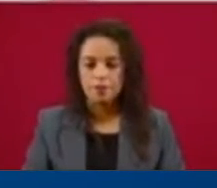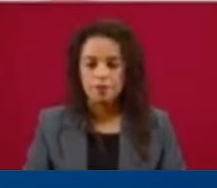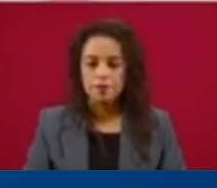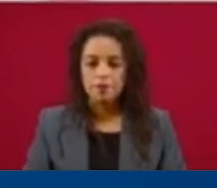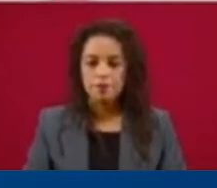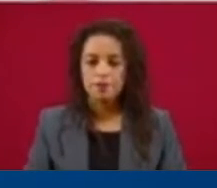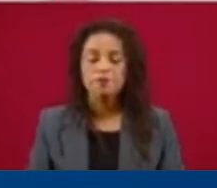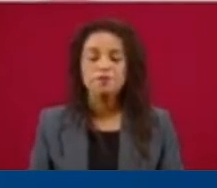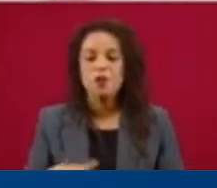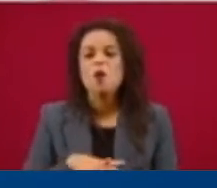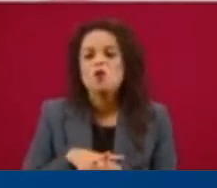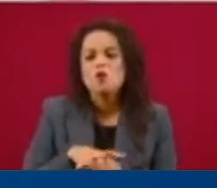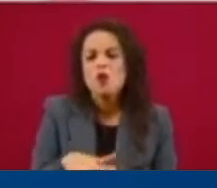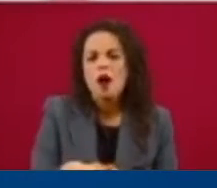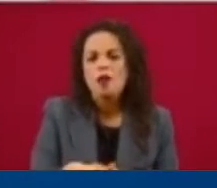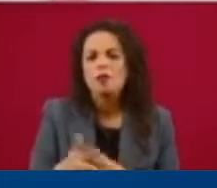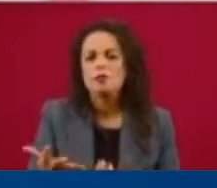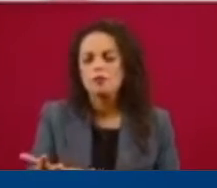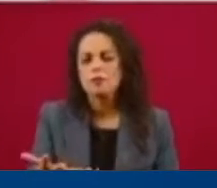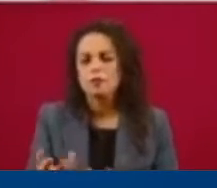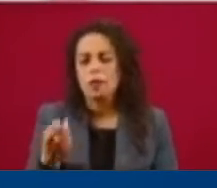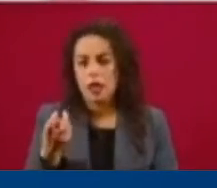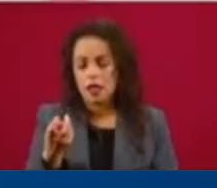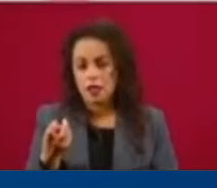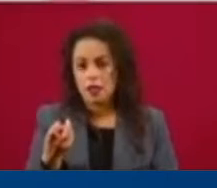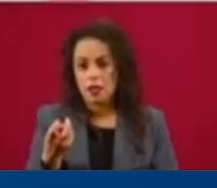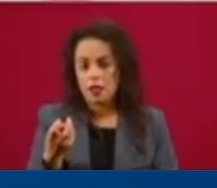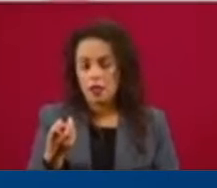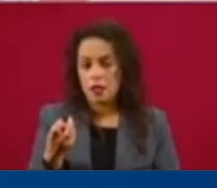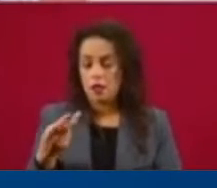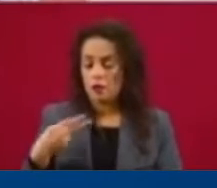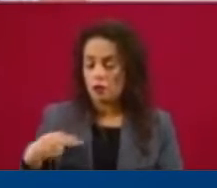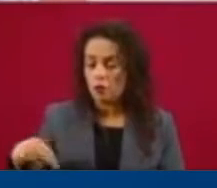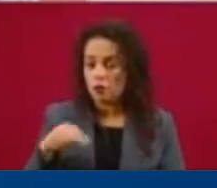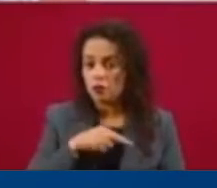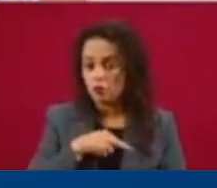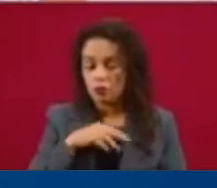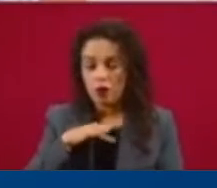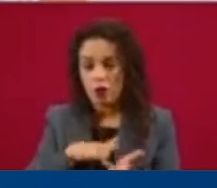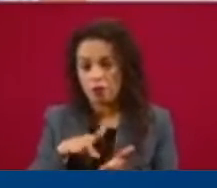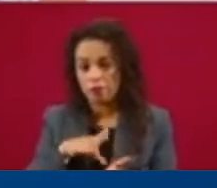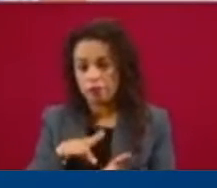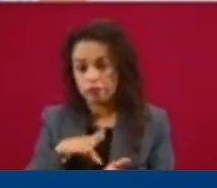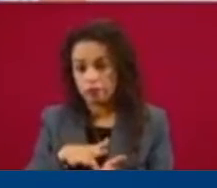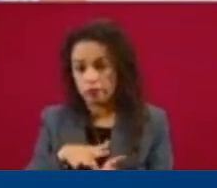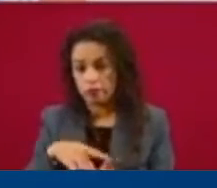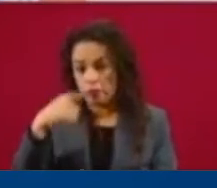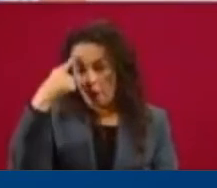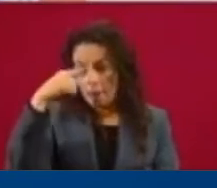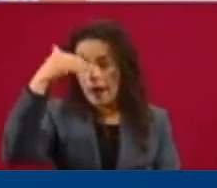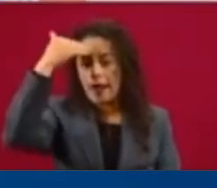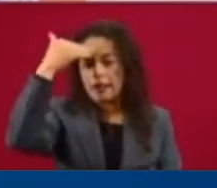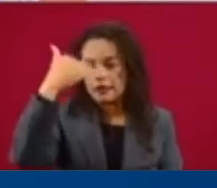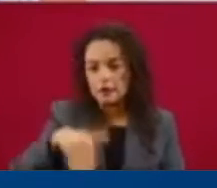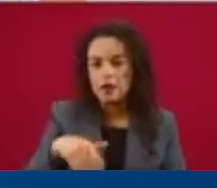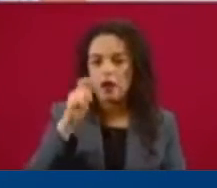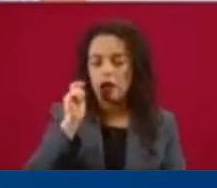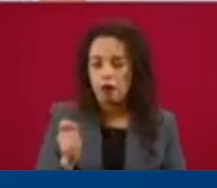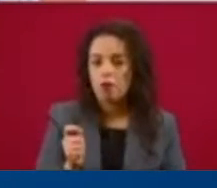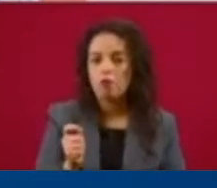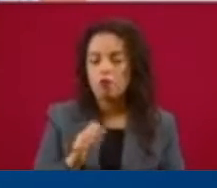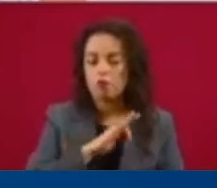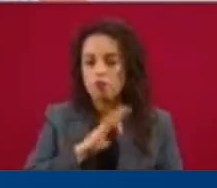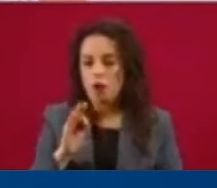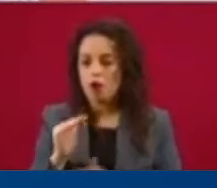estamos viviendo el área de las crisis traslapadas y el manejo gubernamental del estado está siendo insuficiente en las prontas recuperaciones de las economías